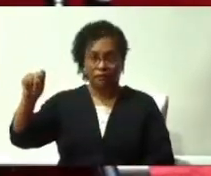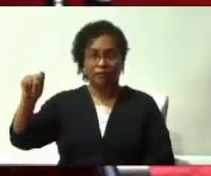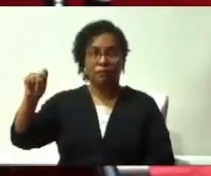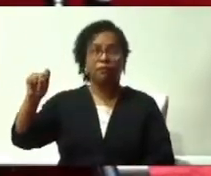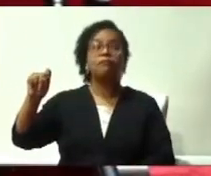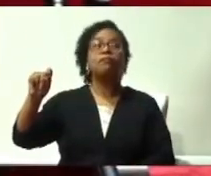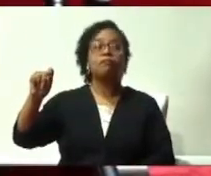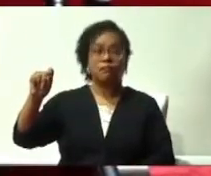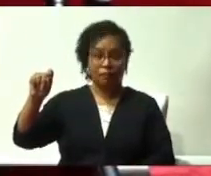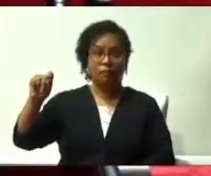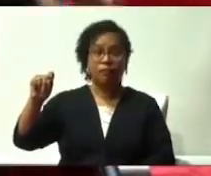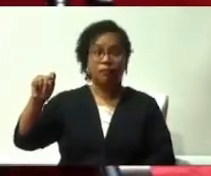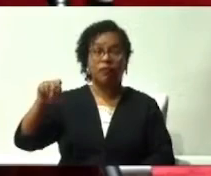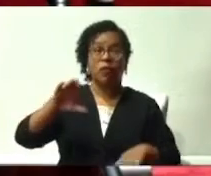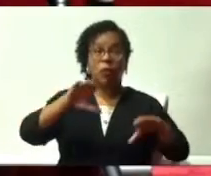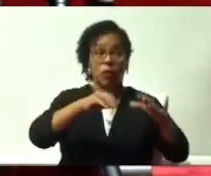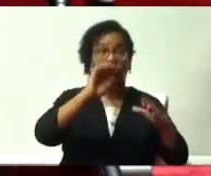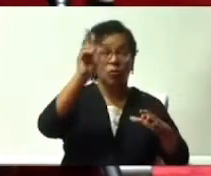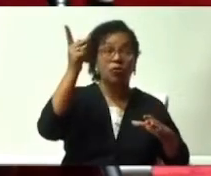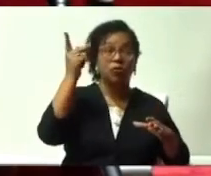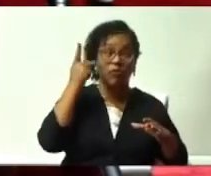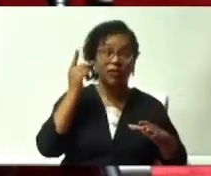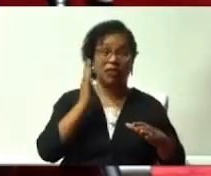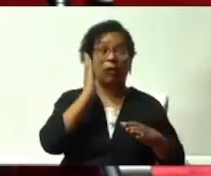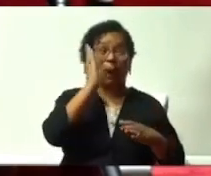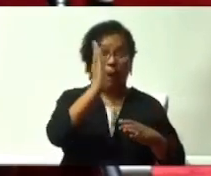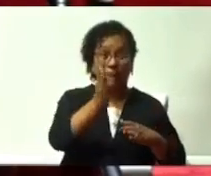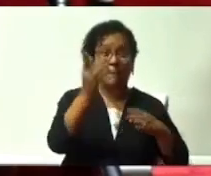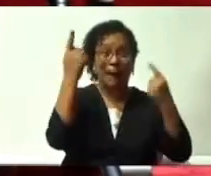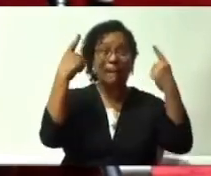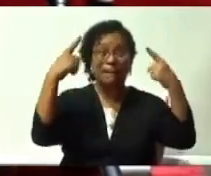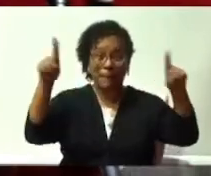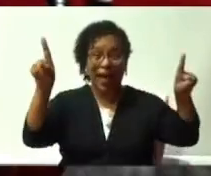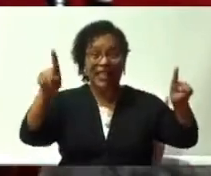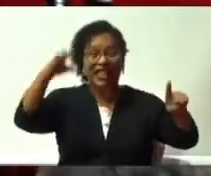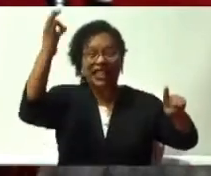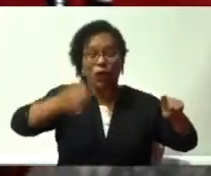un partido que iba a ganar, que éramos aliados del 16.